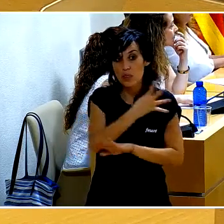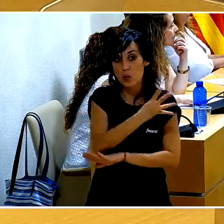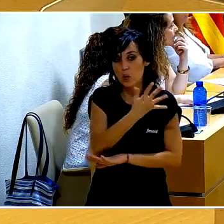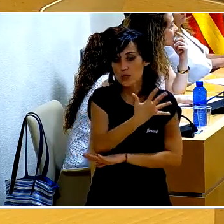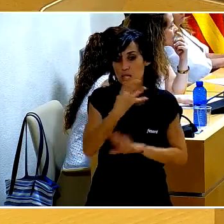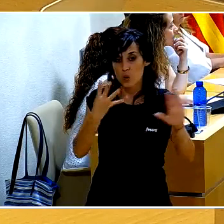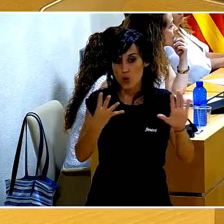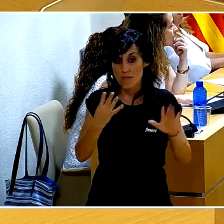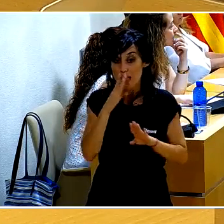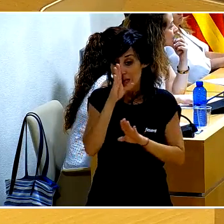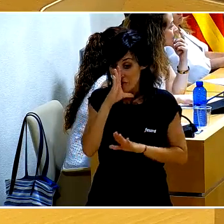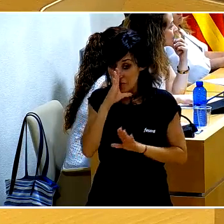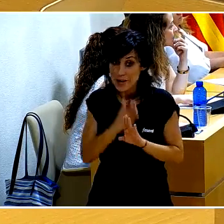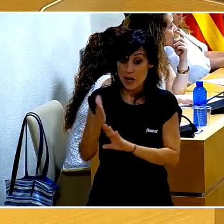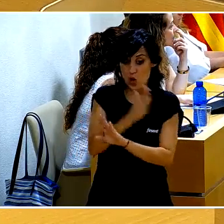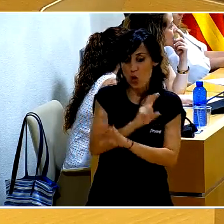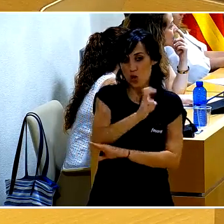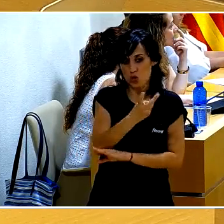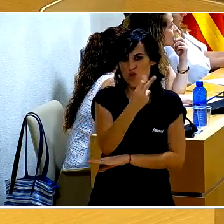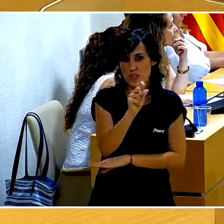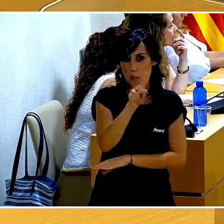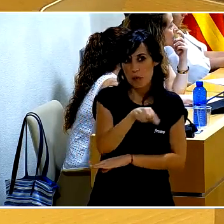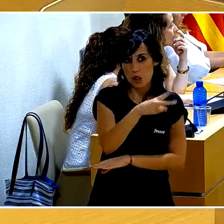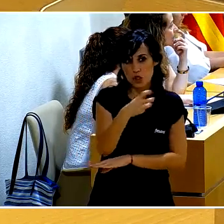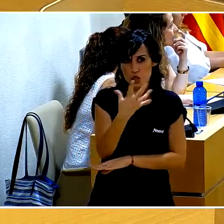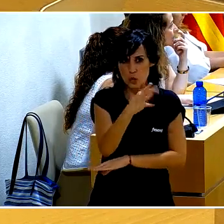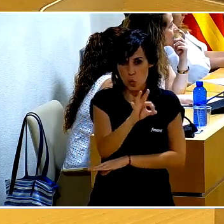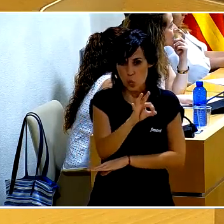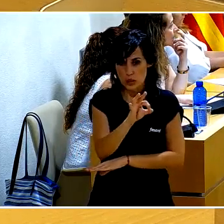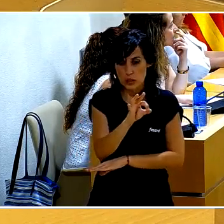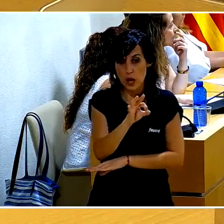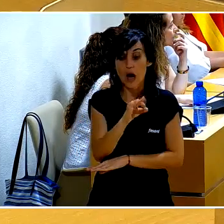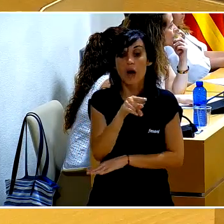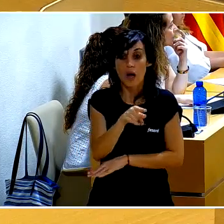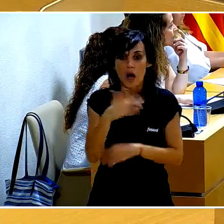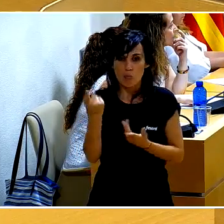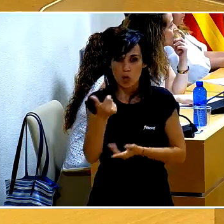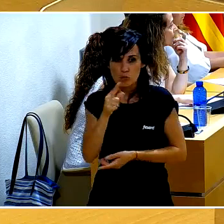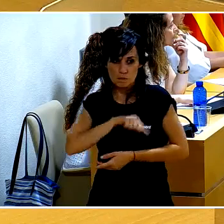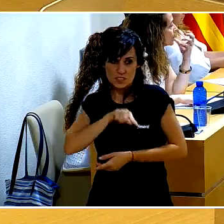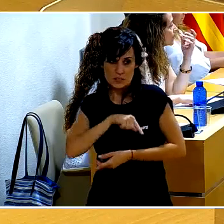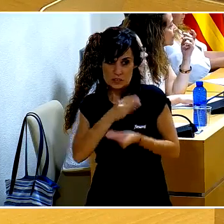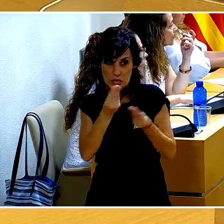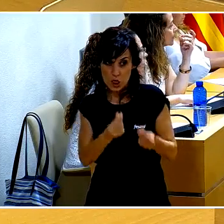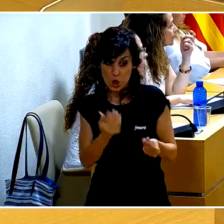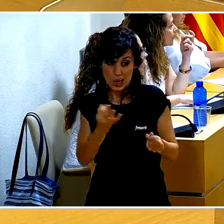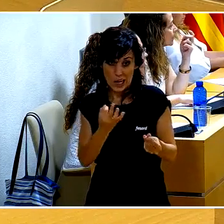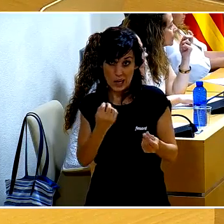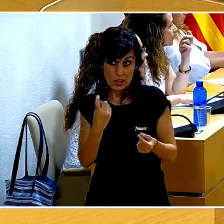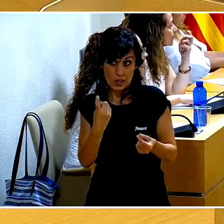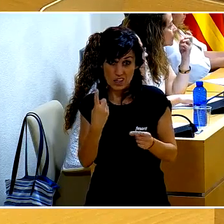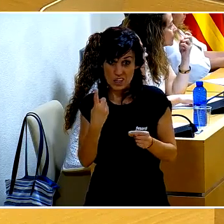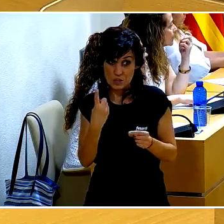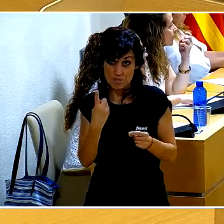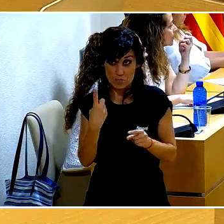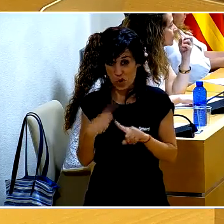16.089,59 €, y en febrero otro de 20.250. Hombre, pues da la sensación que no se están haciendo bien los